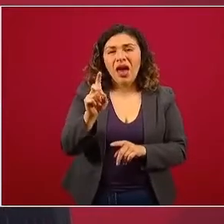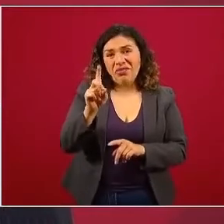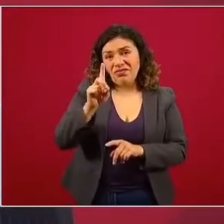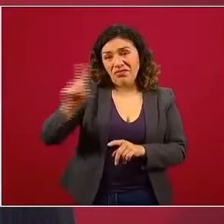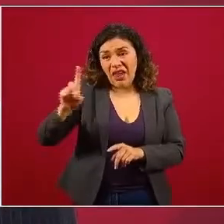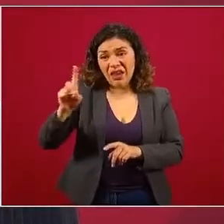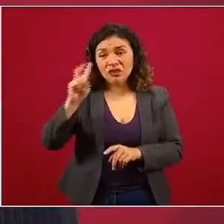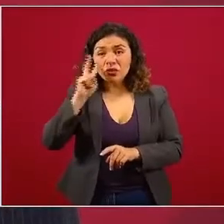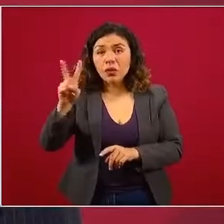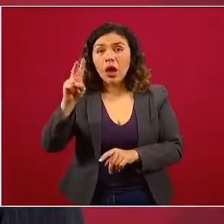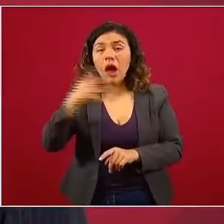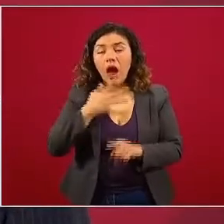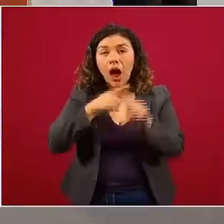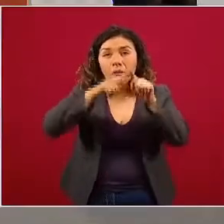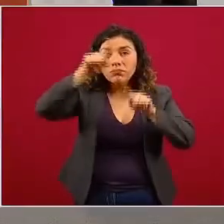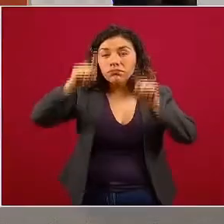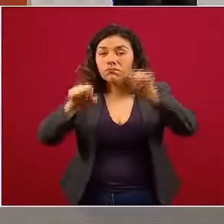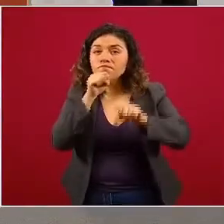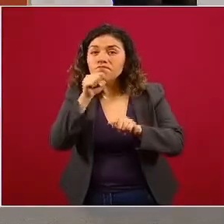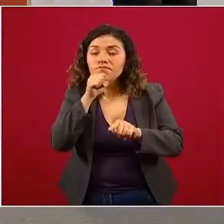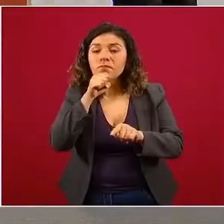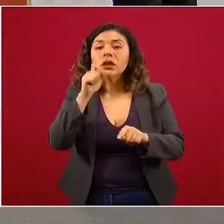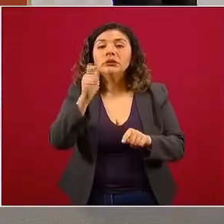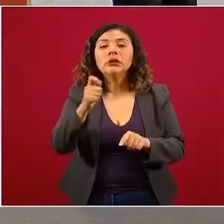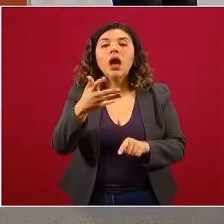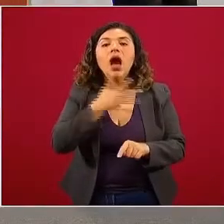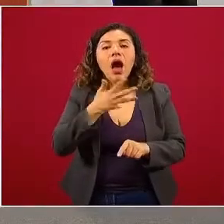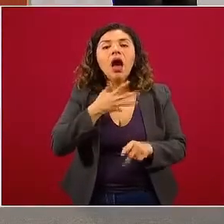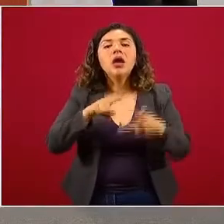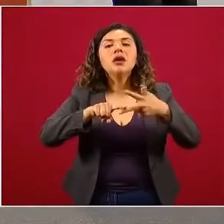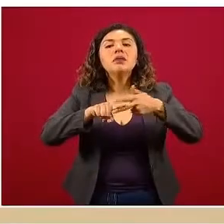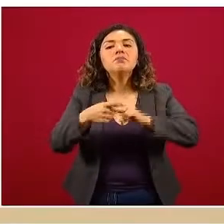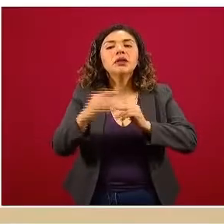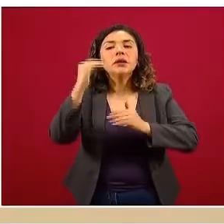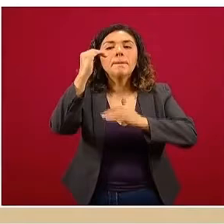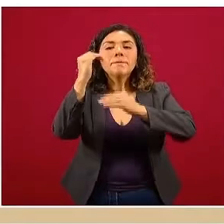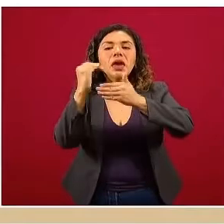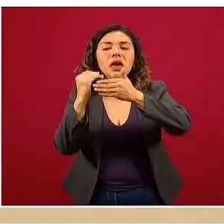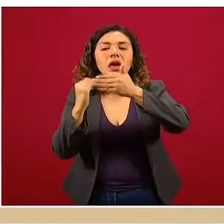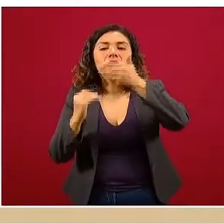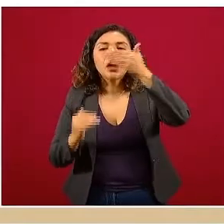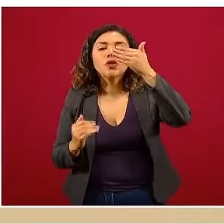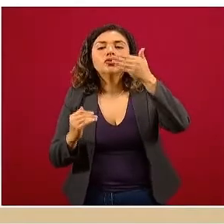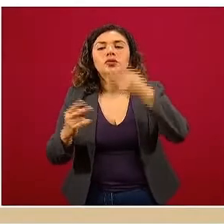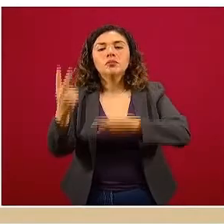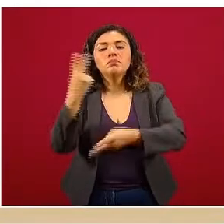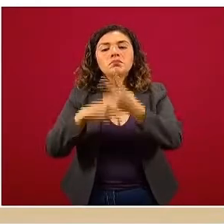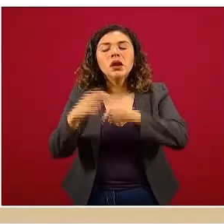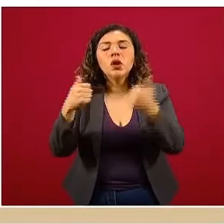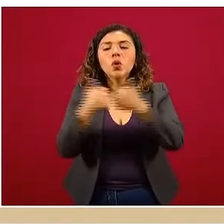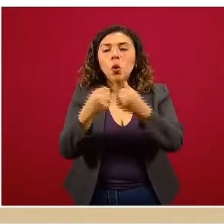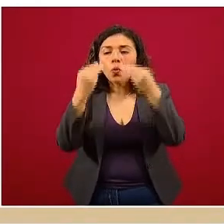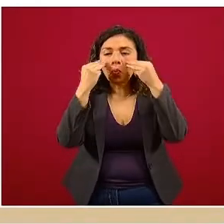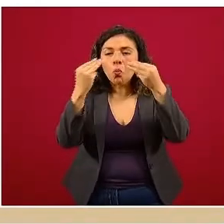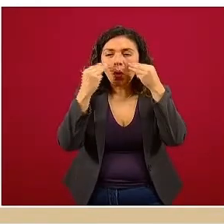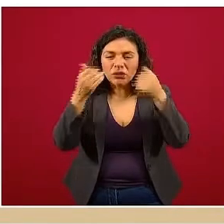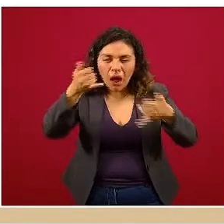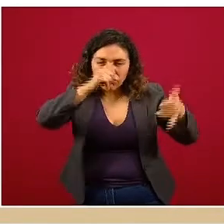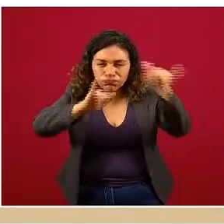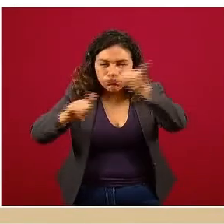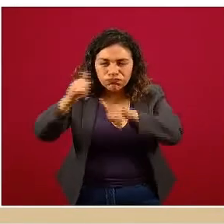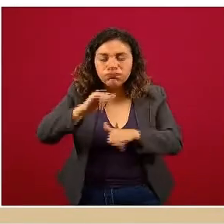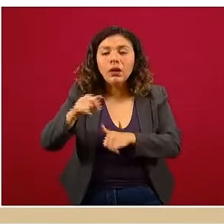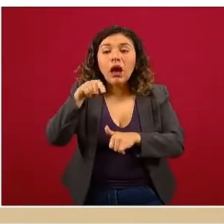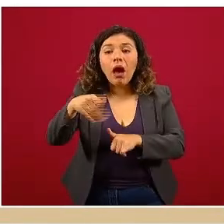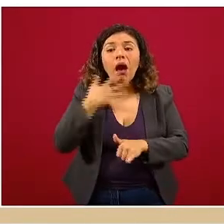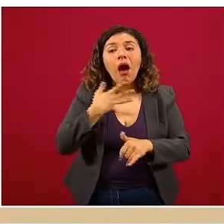curva, de la gráfica, y vemos que también empieza a reducirse el porcentaje de muestras procesadas que